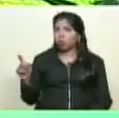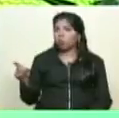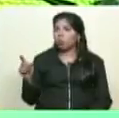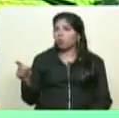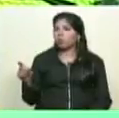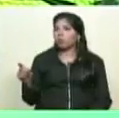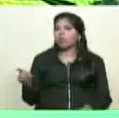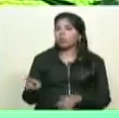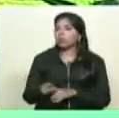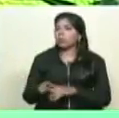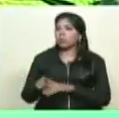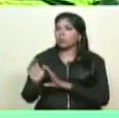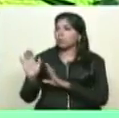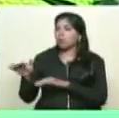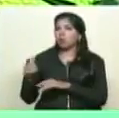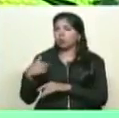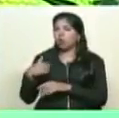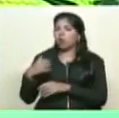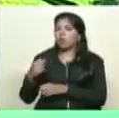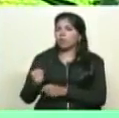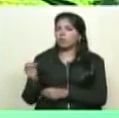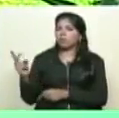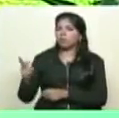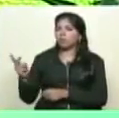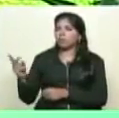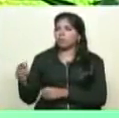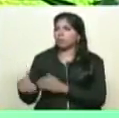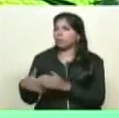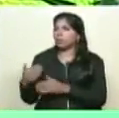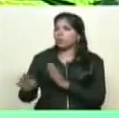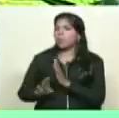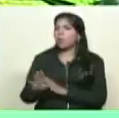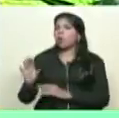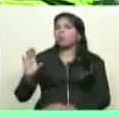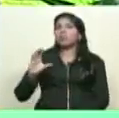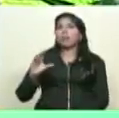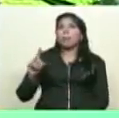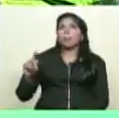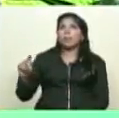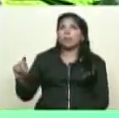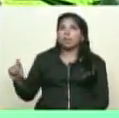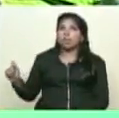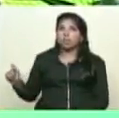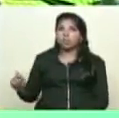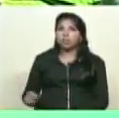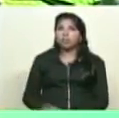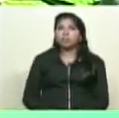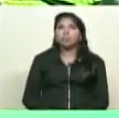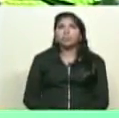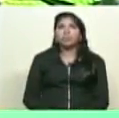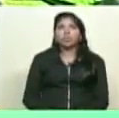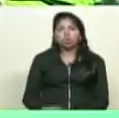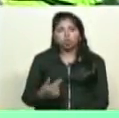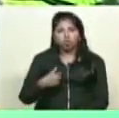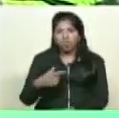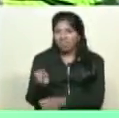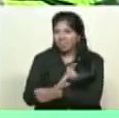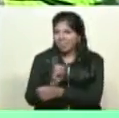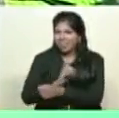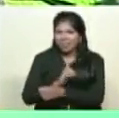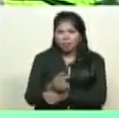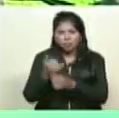A ustedes dos les confío la construcción de los CPT. Yo quiero que rápido, muy